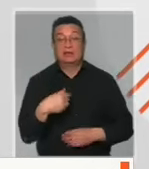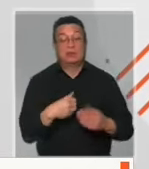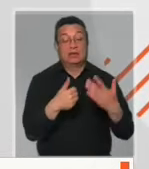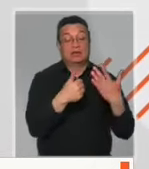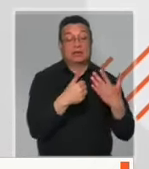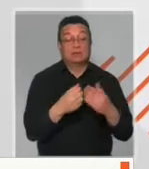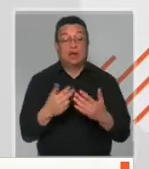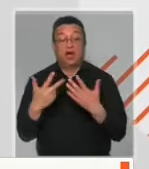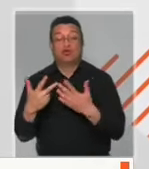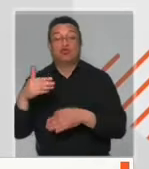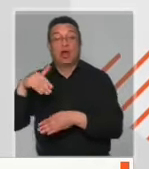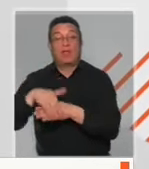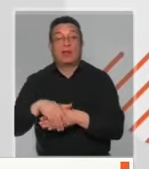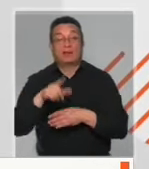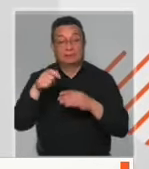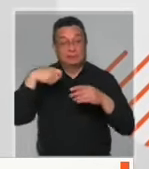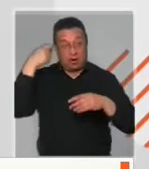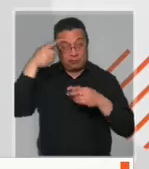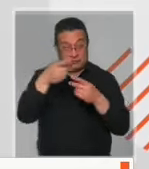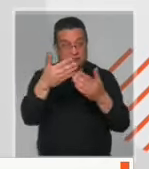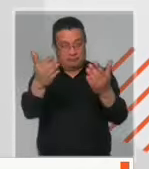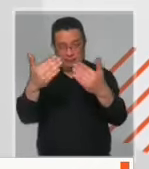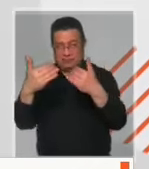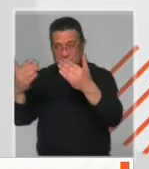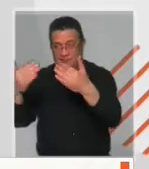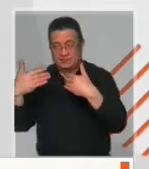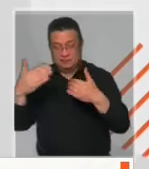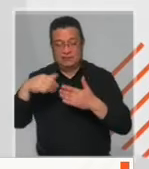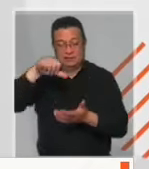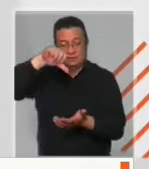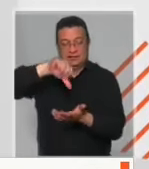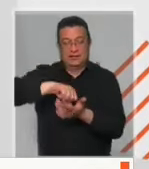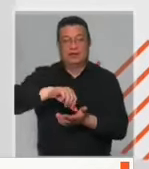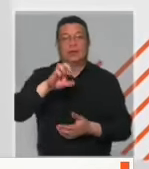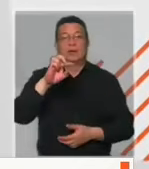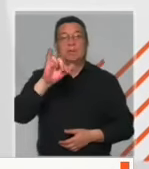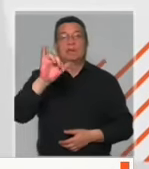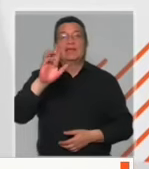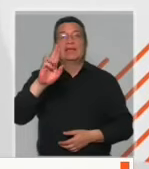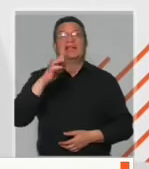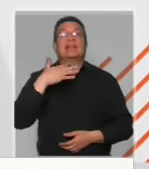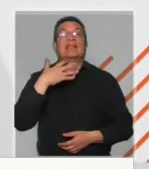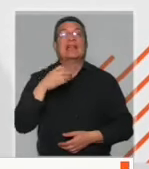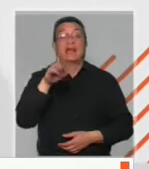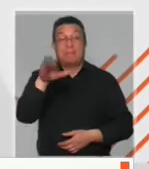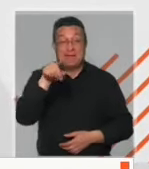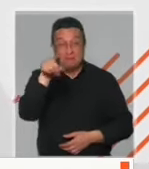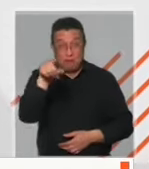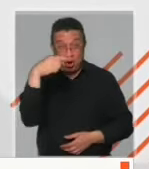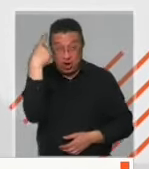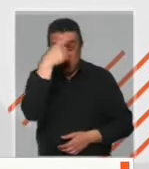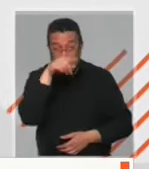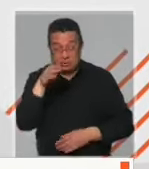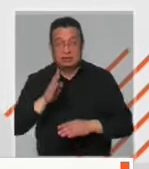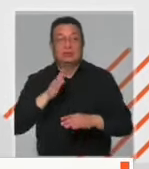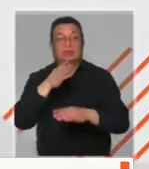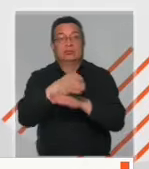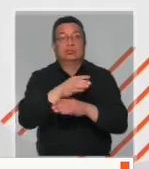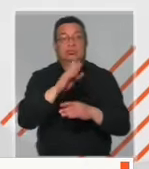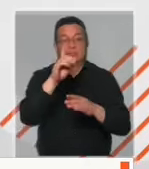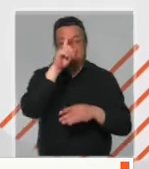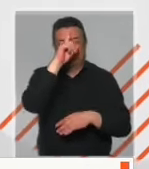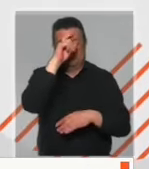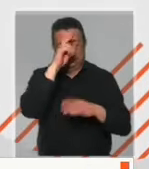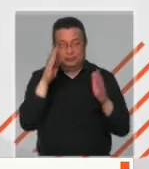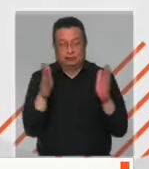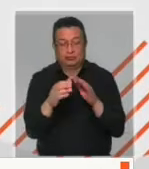tarde. En el video, este hombre que invita a los asistentes al centro ubicado en Pirque es el mismo que este jueves llegó al CESFAM José Manuel Balmaceda